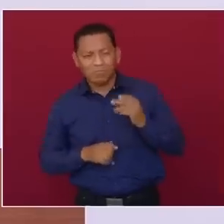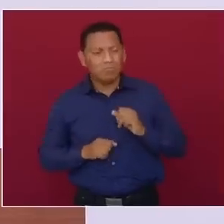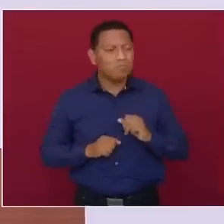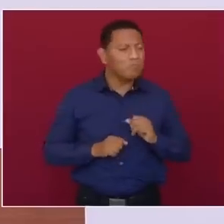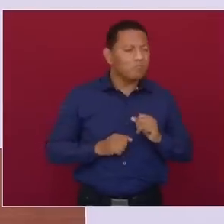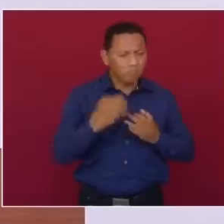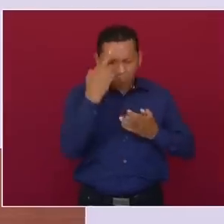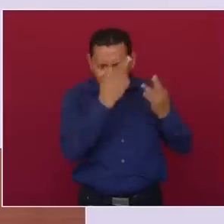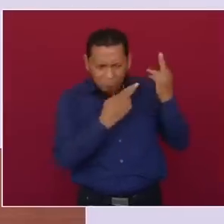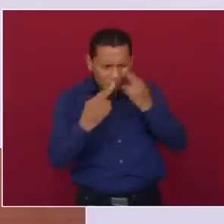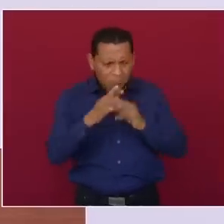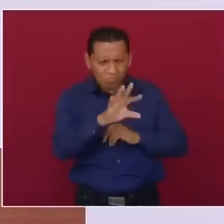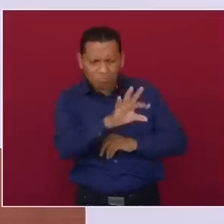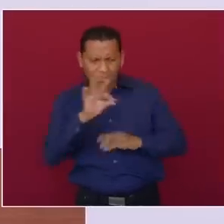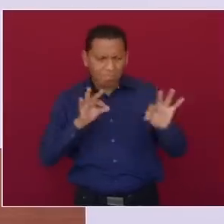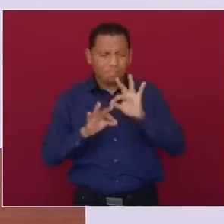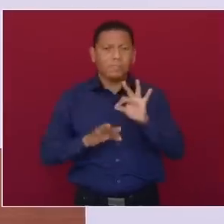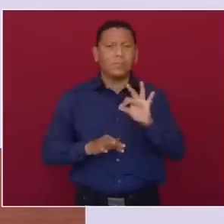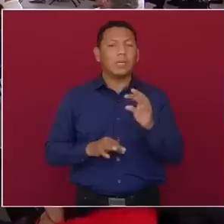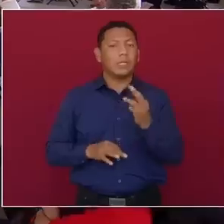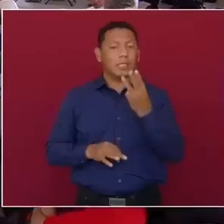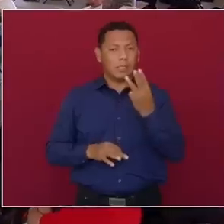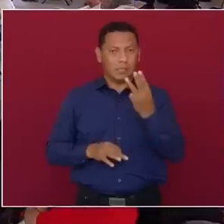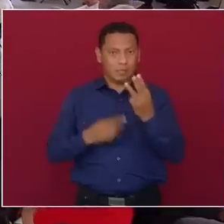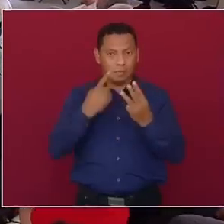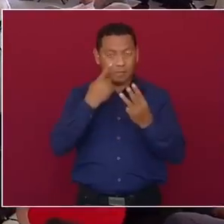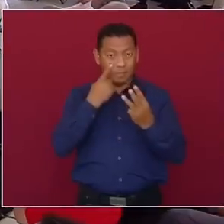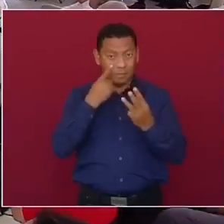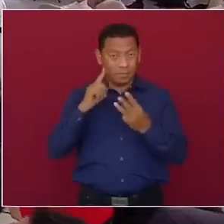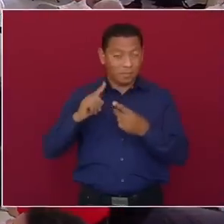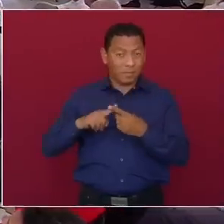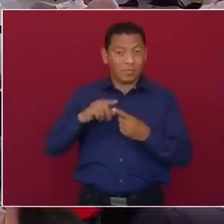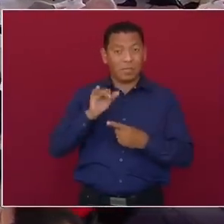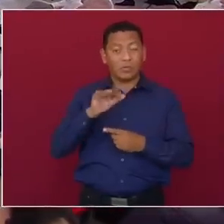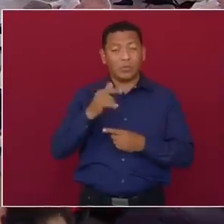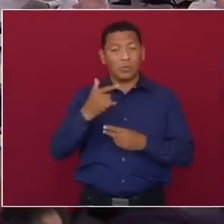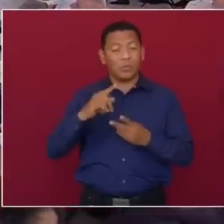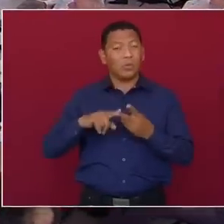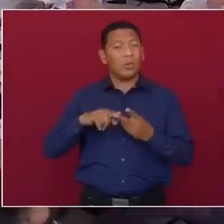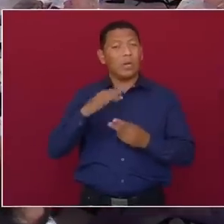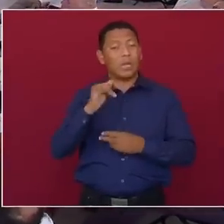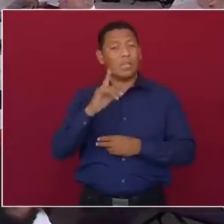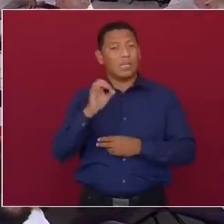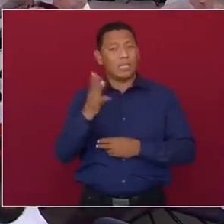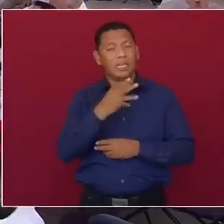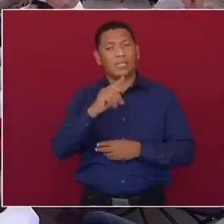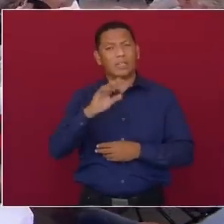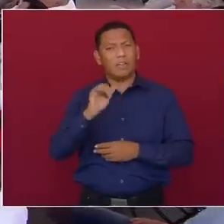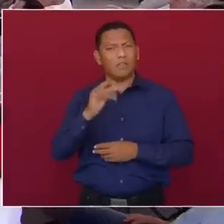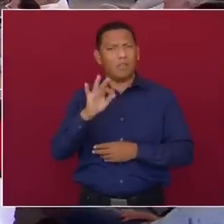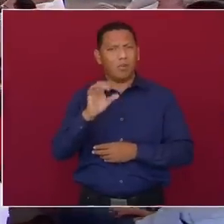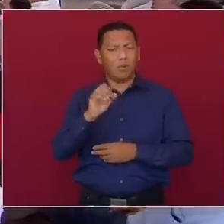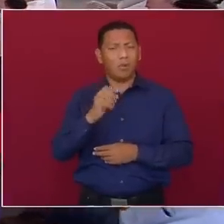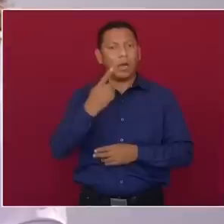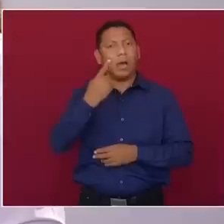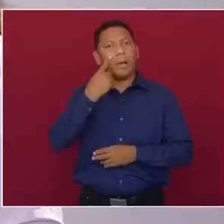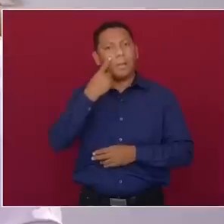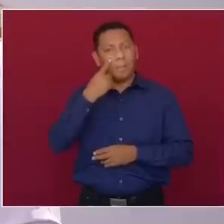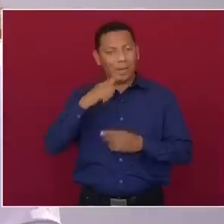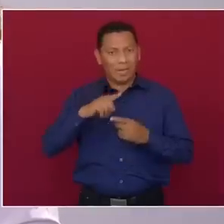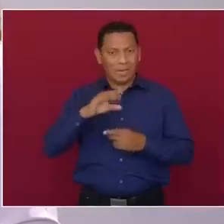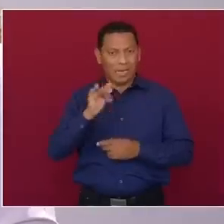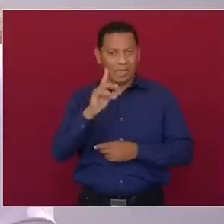los diferentes paquetes: Icaflow, Samsung y KBR. Por cierto, esta